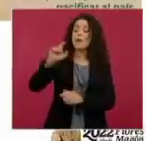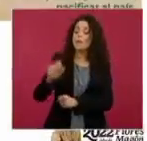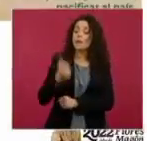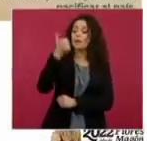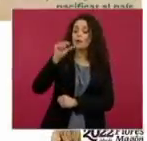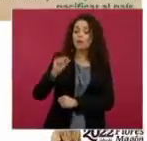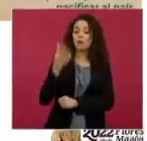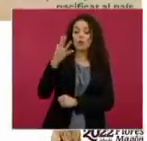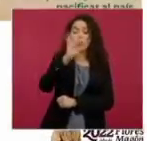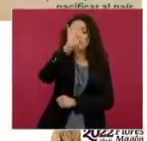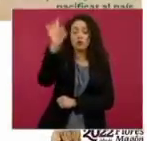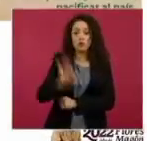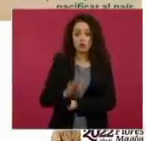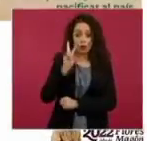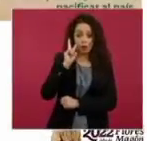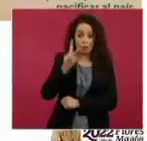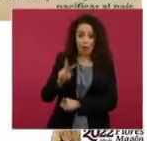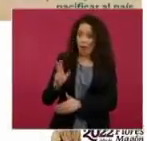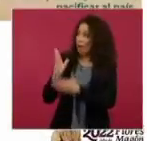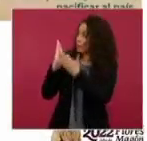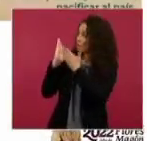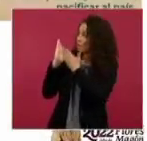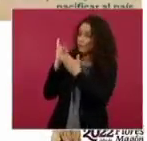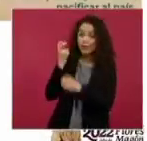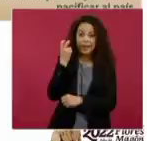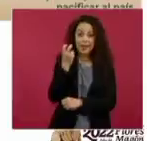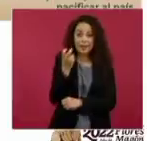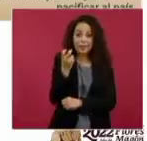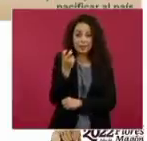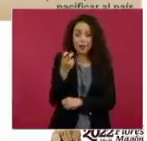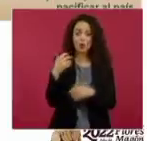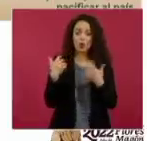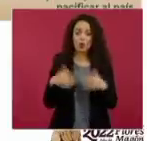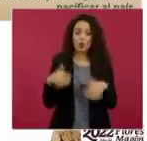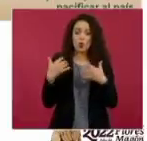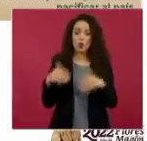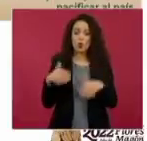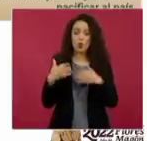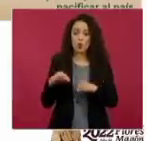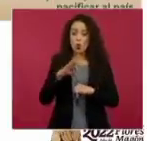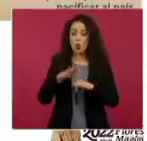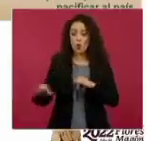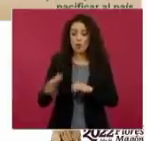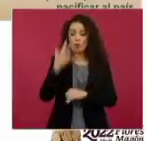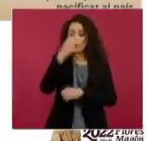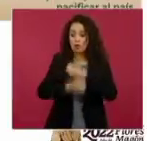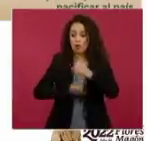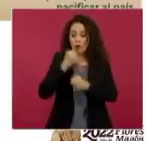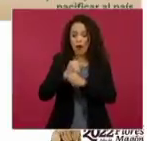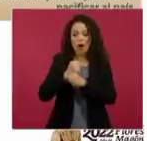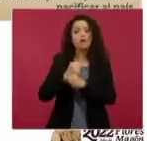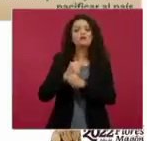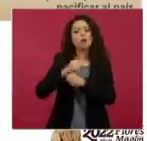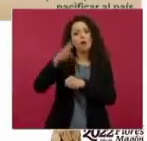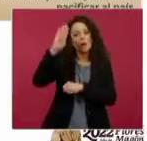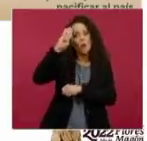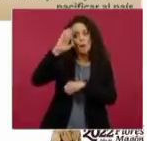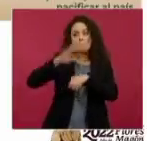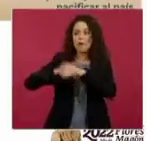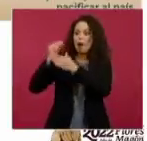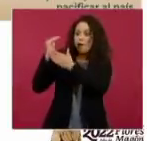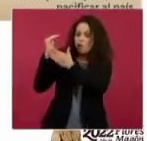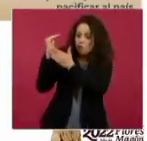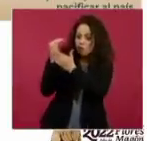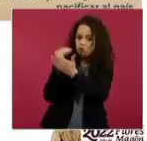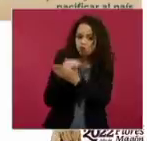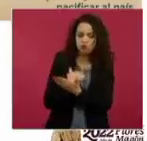26.4%. Esta es la cifra más baja de los últimos 5 años. En los